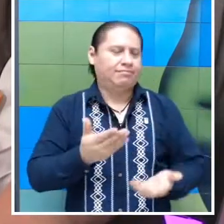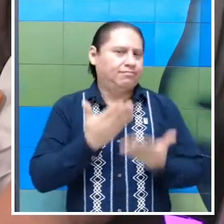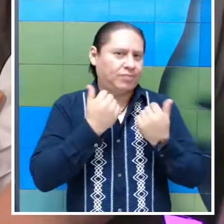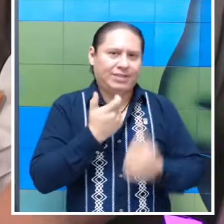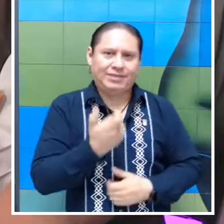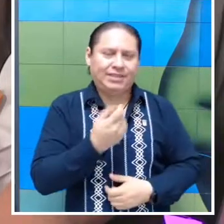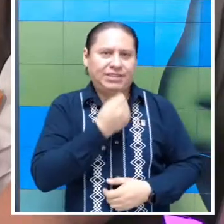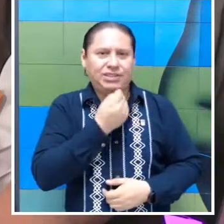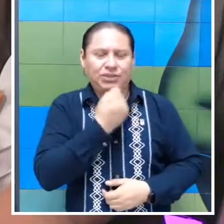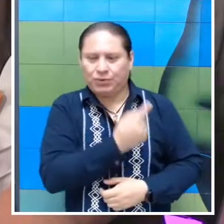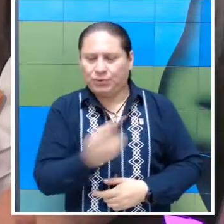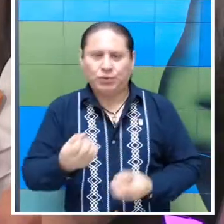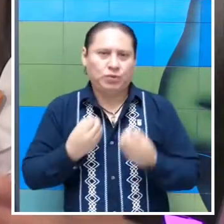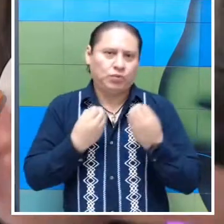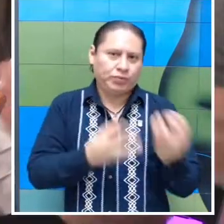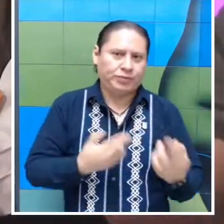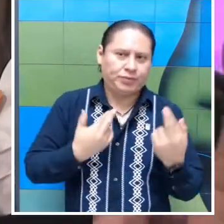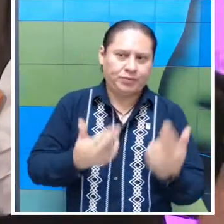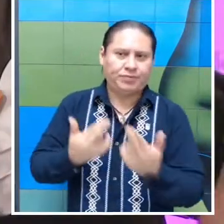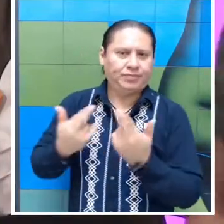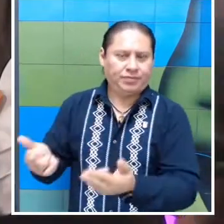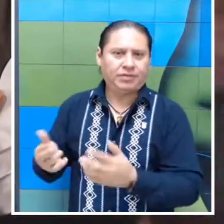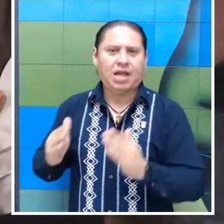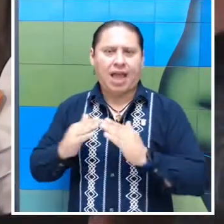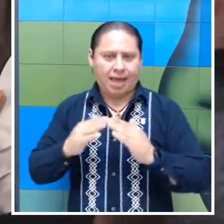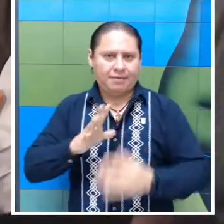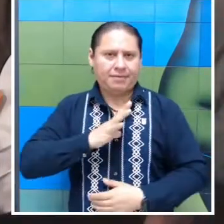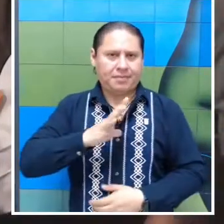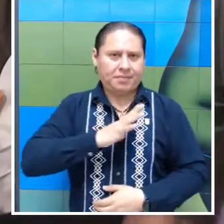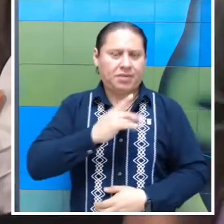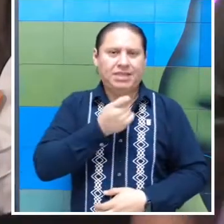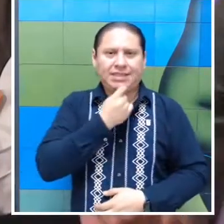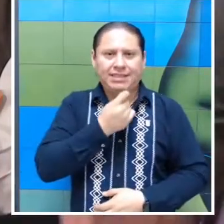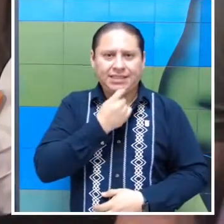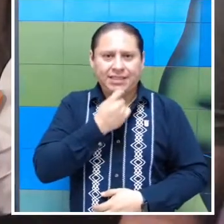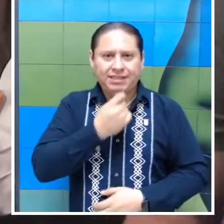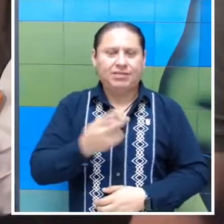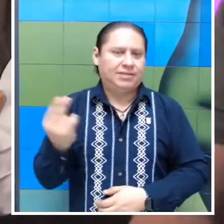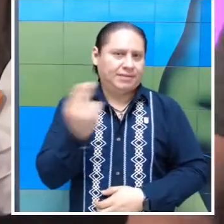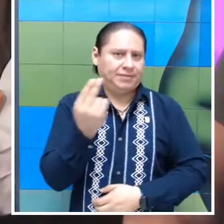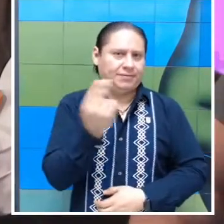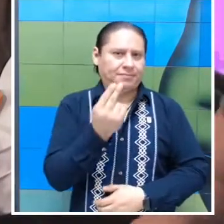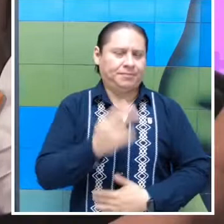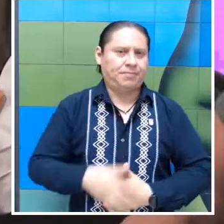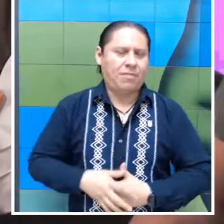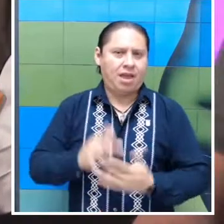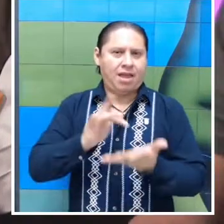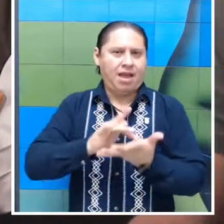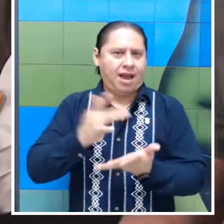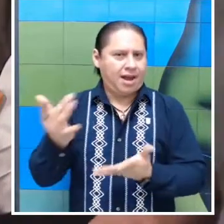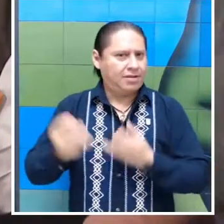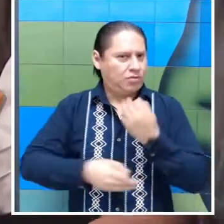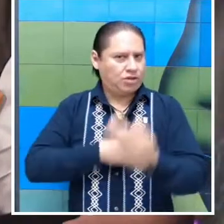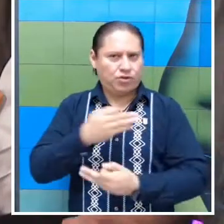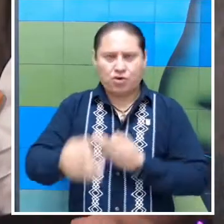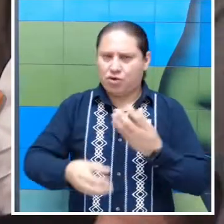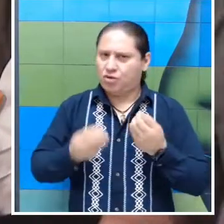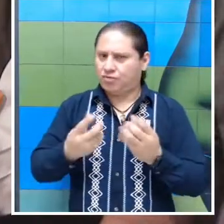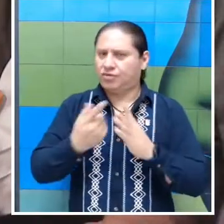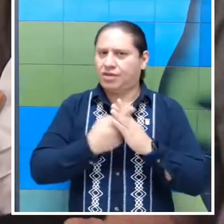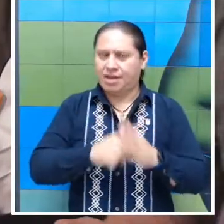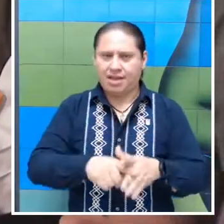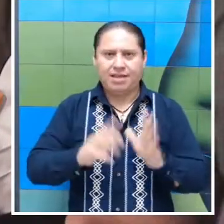algunos otros casas hogares que existen con niños más necesitados. Agradezco la presencia de todos y vamos a